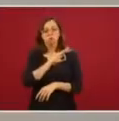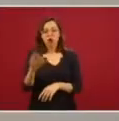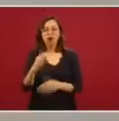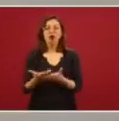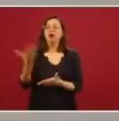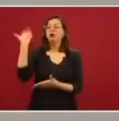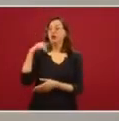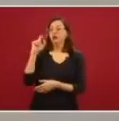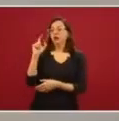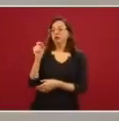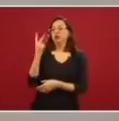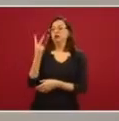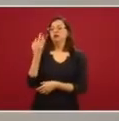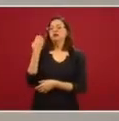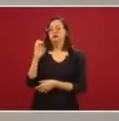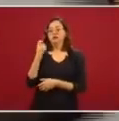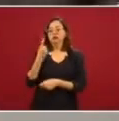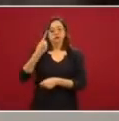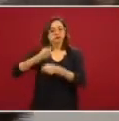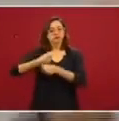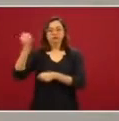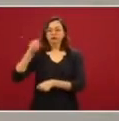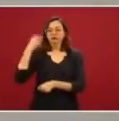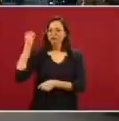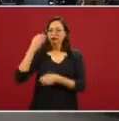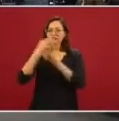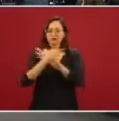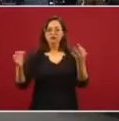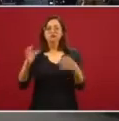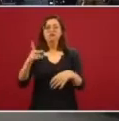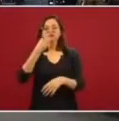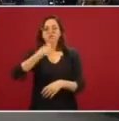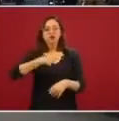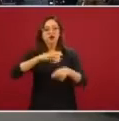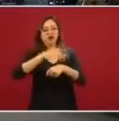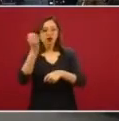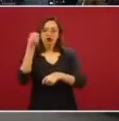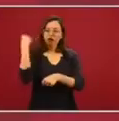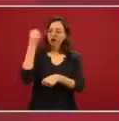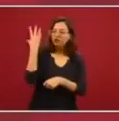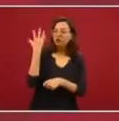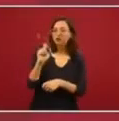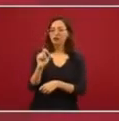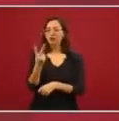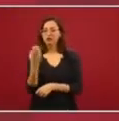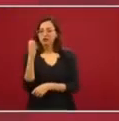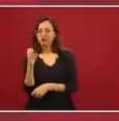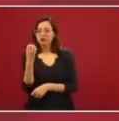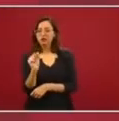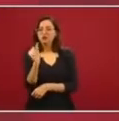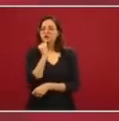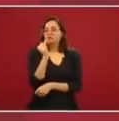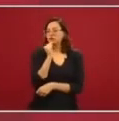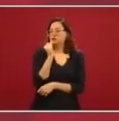22 de enero cuando dimos la primera conferencia de prensa y aquí el colega me preguntó que por qué dábamos una conferencia de prensa y el 22 de enero si